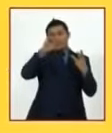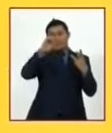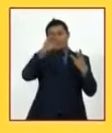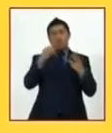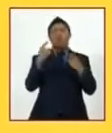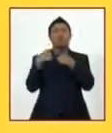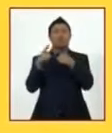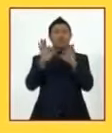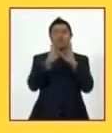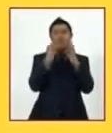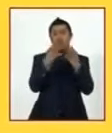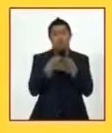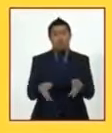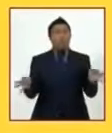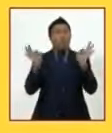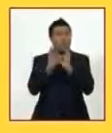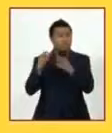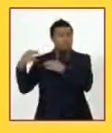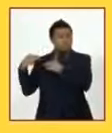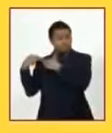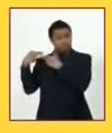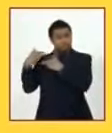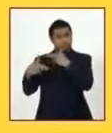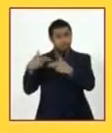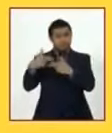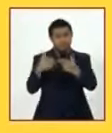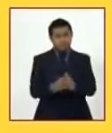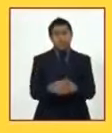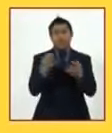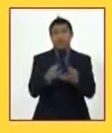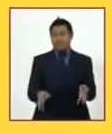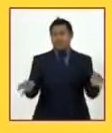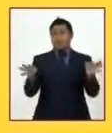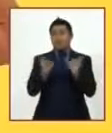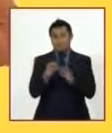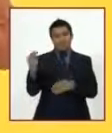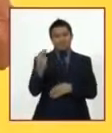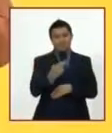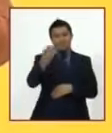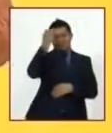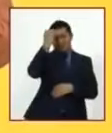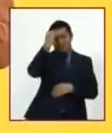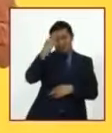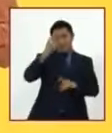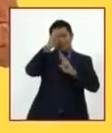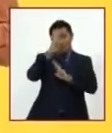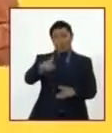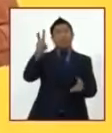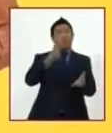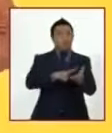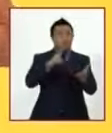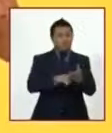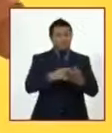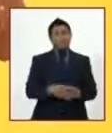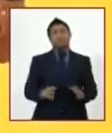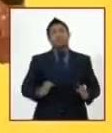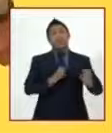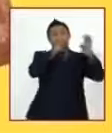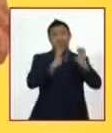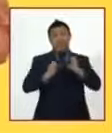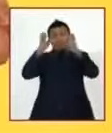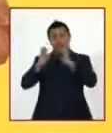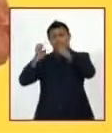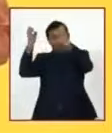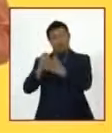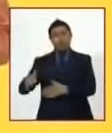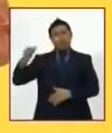patrimonio, que es necesario conocer, cuidar, respetar y valorar. Los edificios virreinales son testigos del pasado